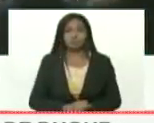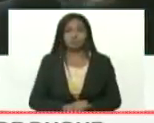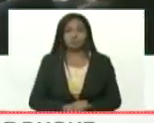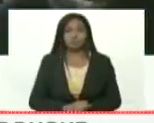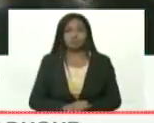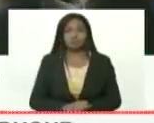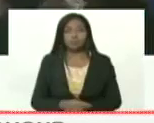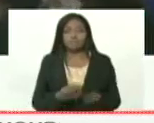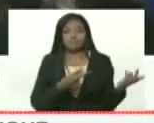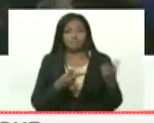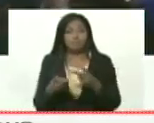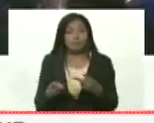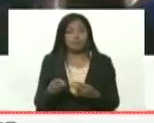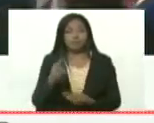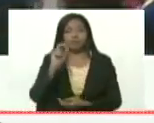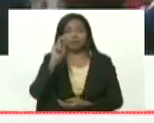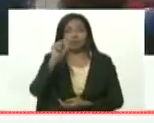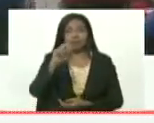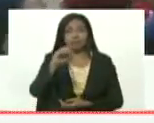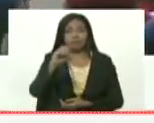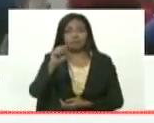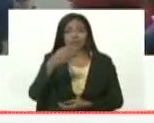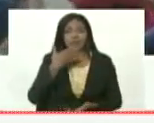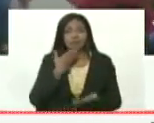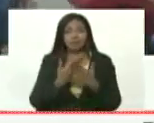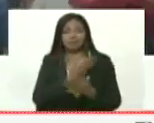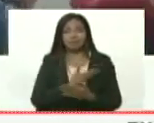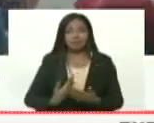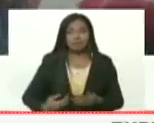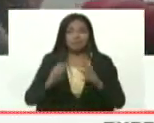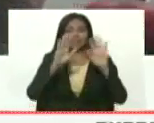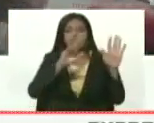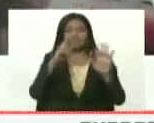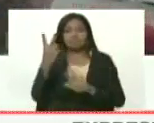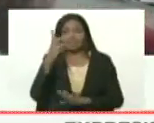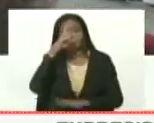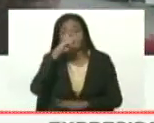Bienvenido, Ramsés. Gracias, señor presidente. 17 años,